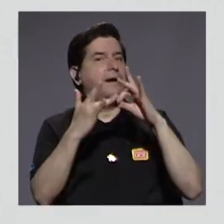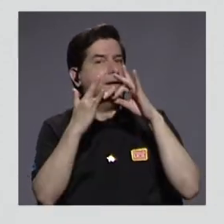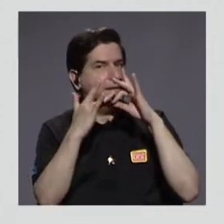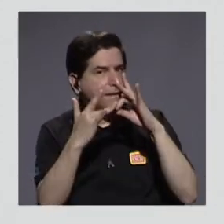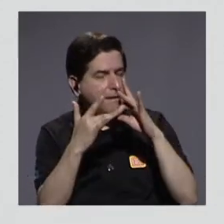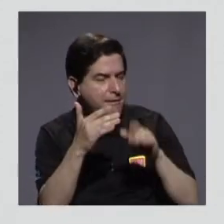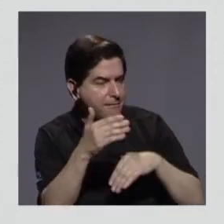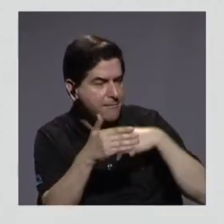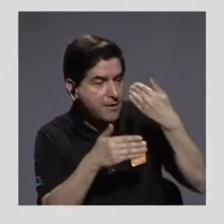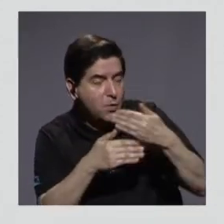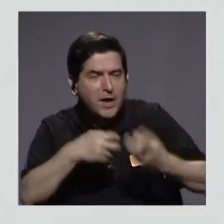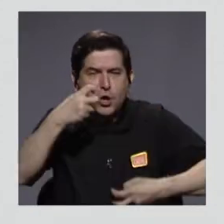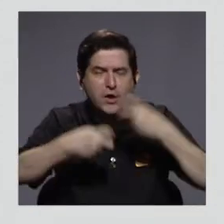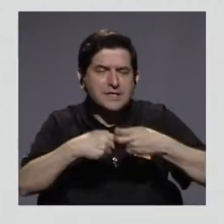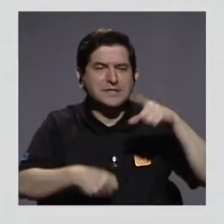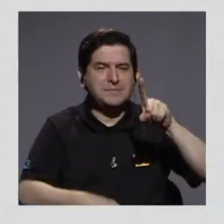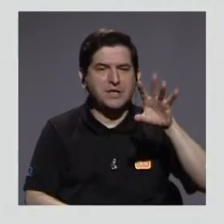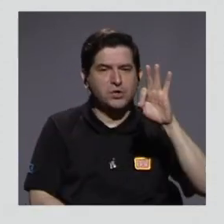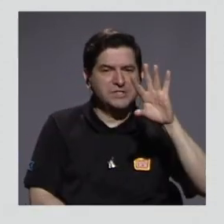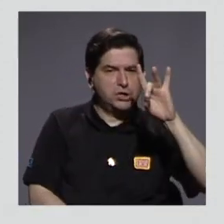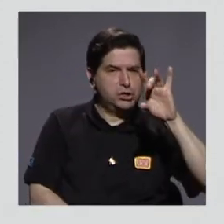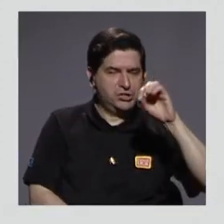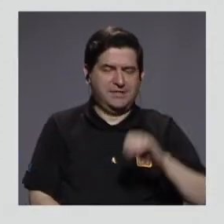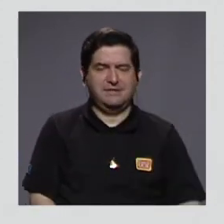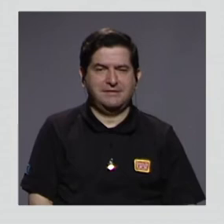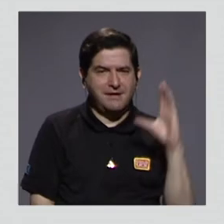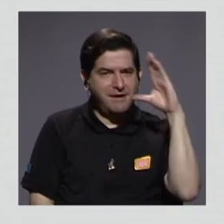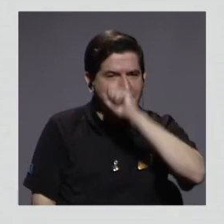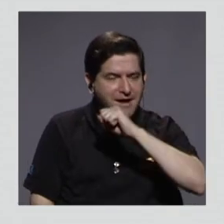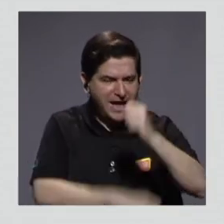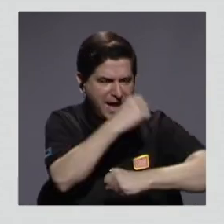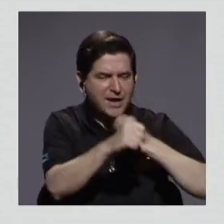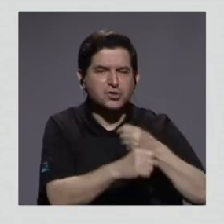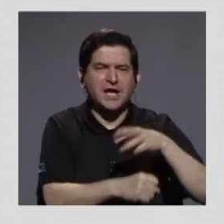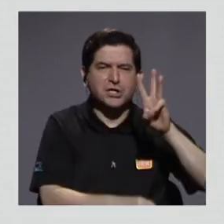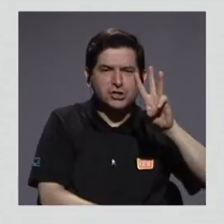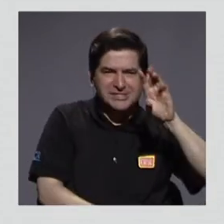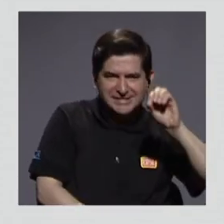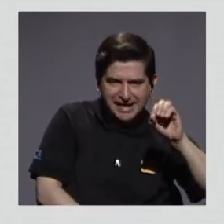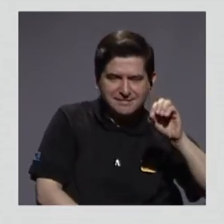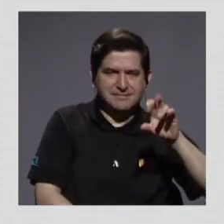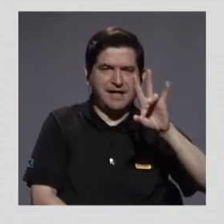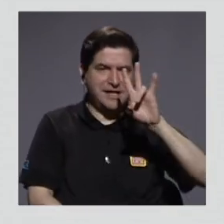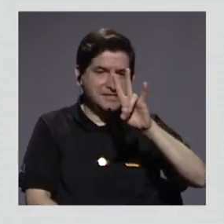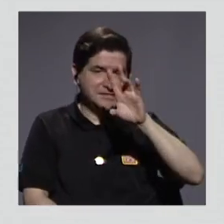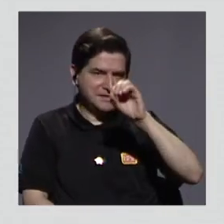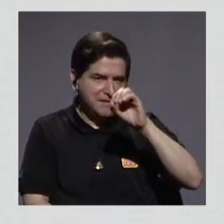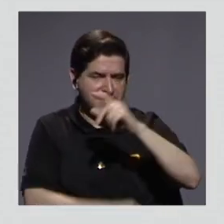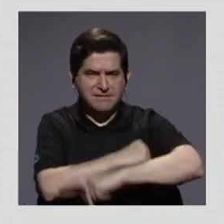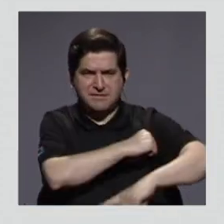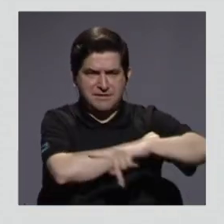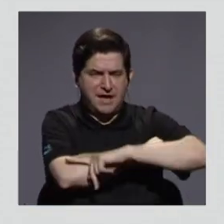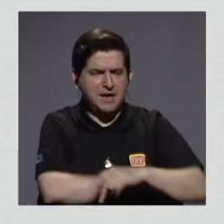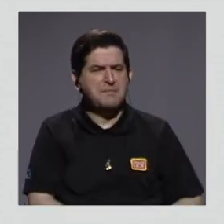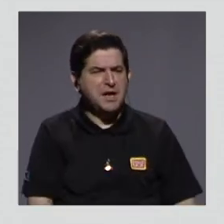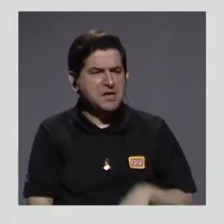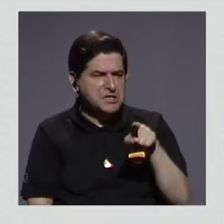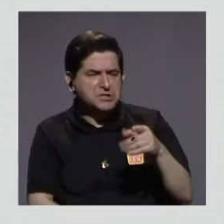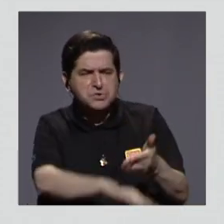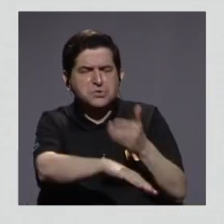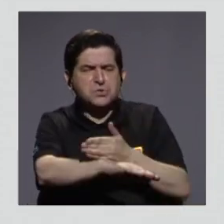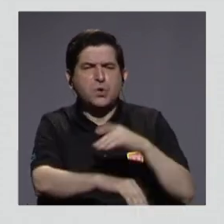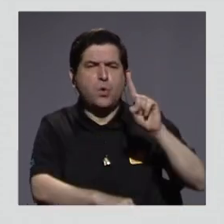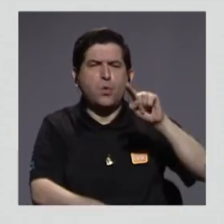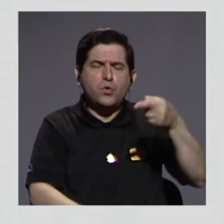después de la crisis de 1980 vean ustedes que no se sentasen los setentas nuestro país experimentaba un crecimiento entre